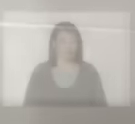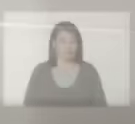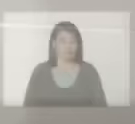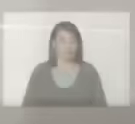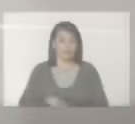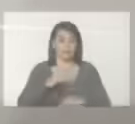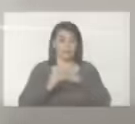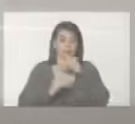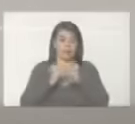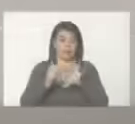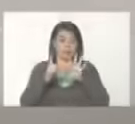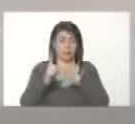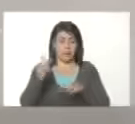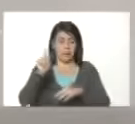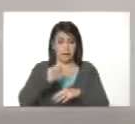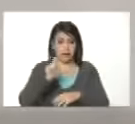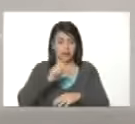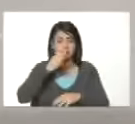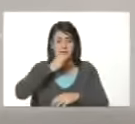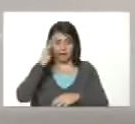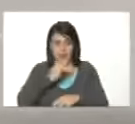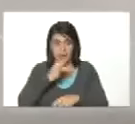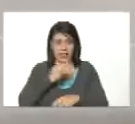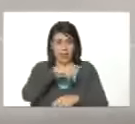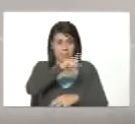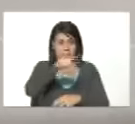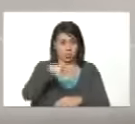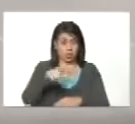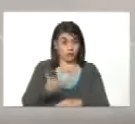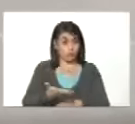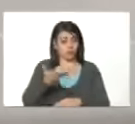los bárbaros, los verdaderos bárbaros de la Unión Europea,